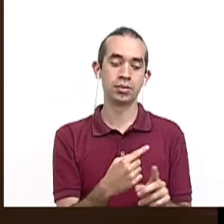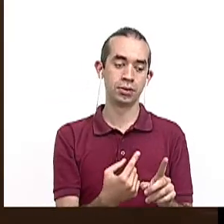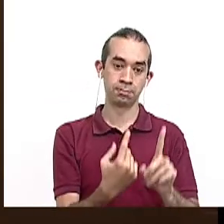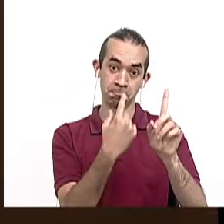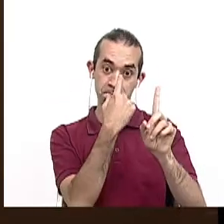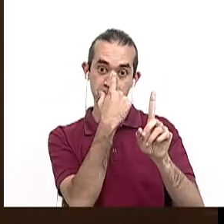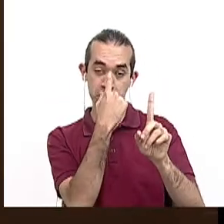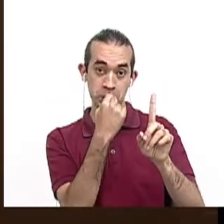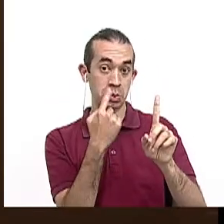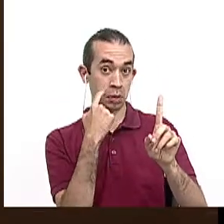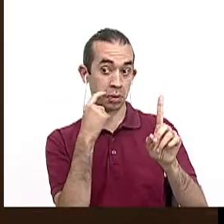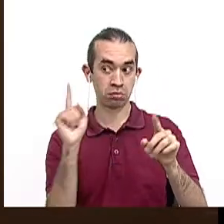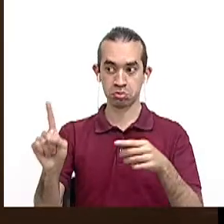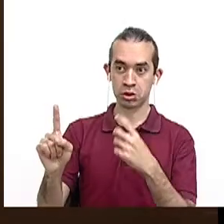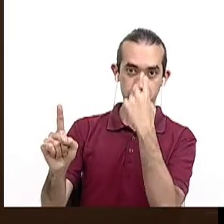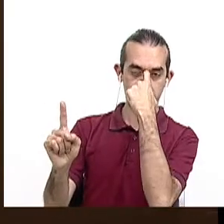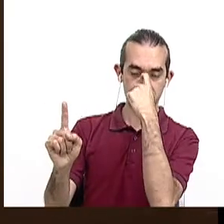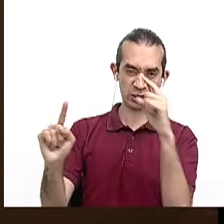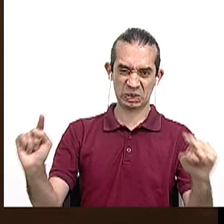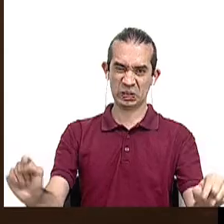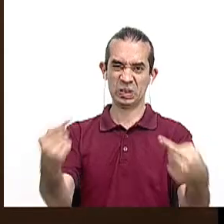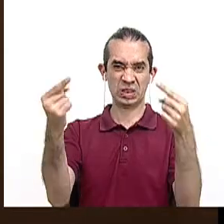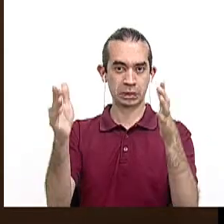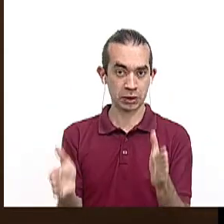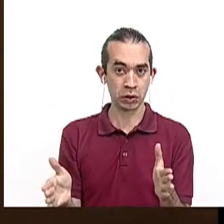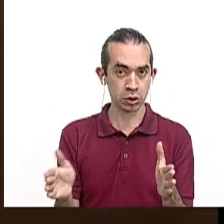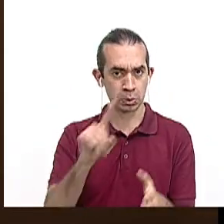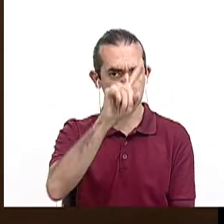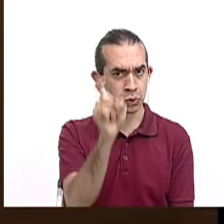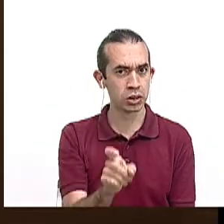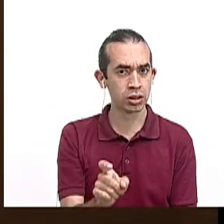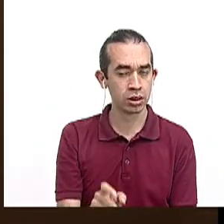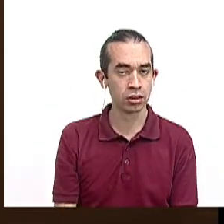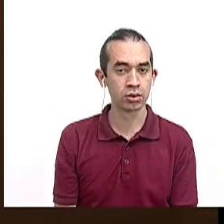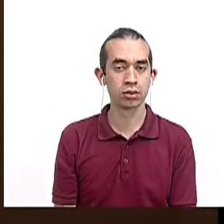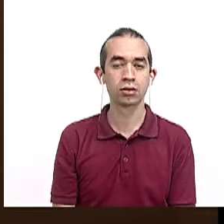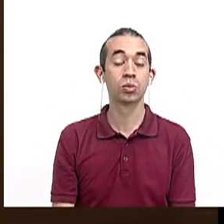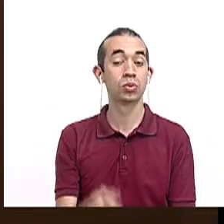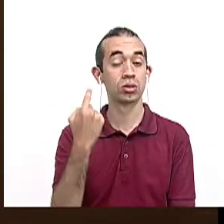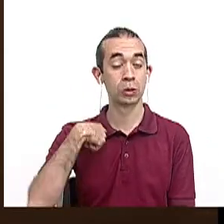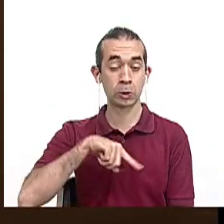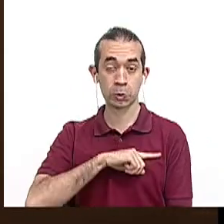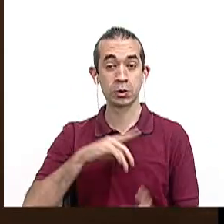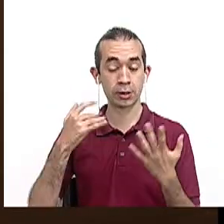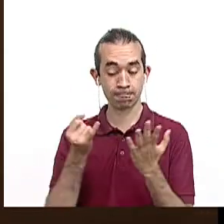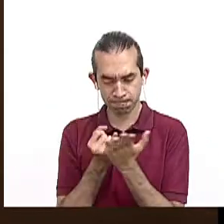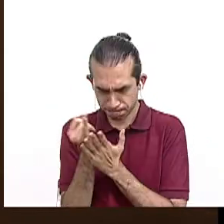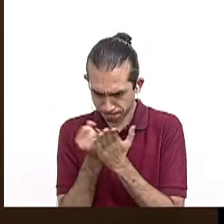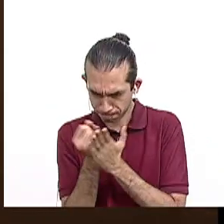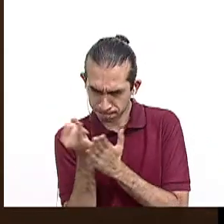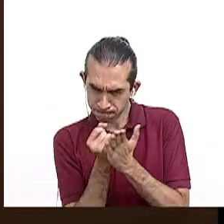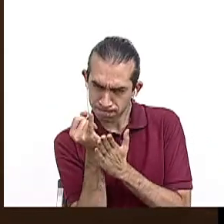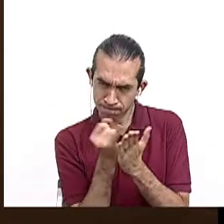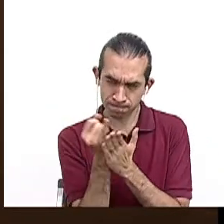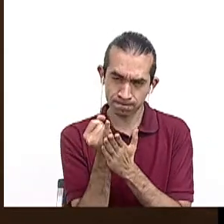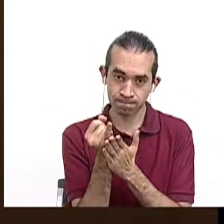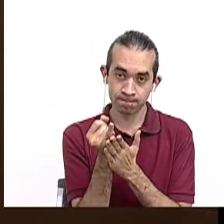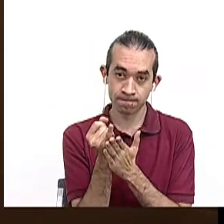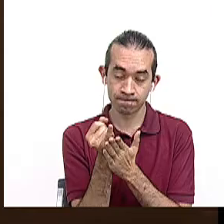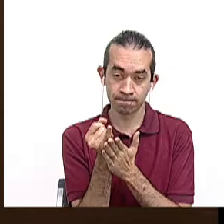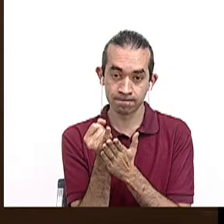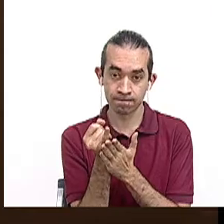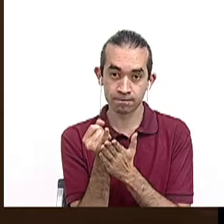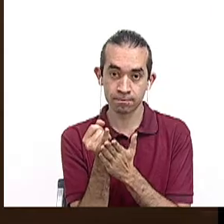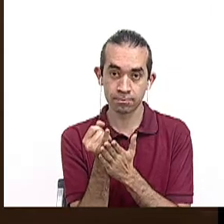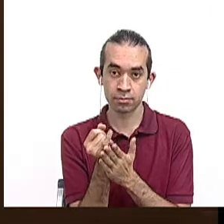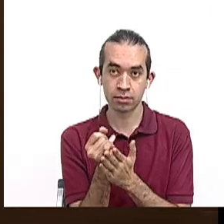doctor Calderón Guardia y José Figueres Ferrer eran enemigos. Investigamos mucho sobre esa pregunta. No se tienen datos de que